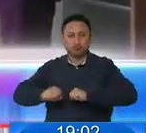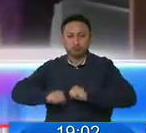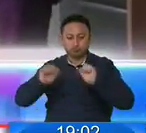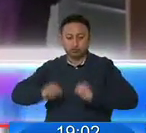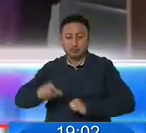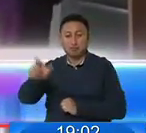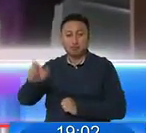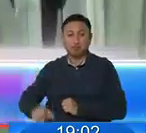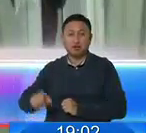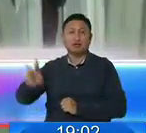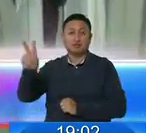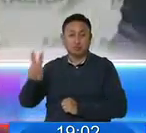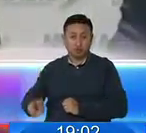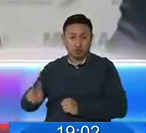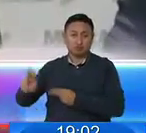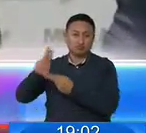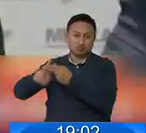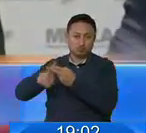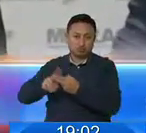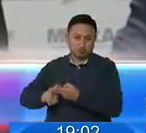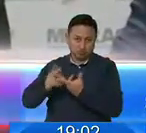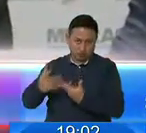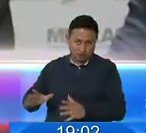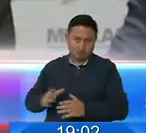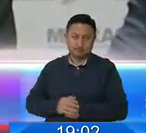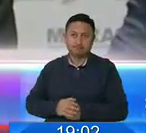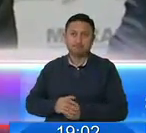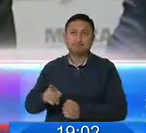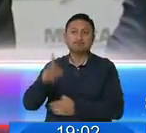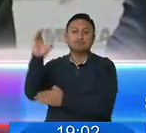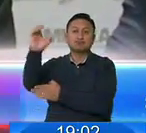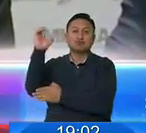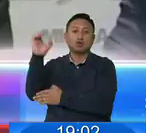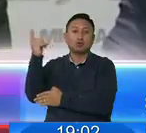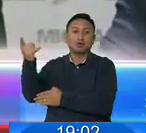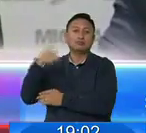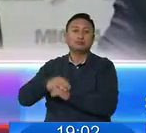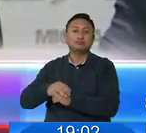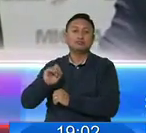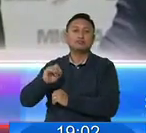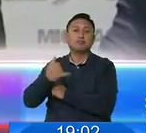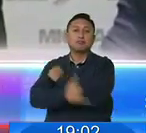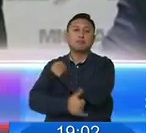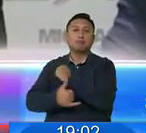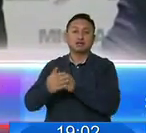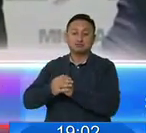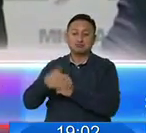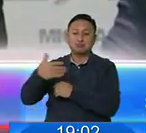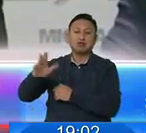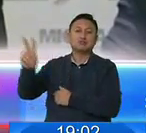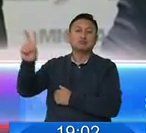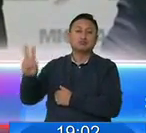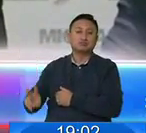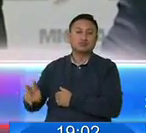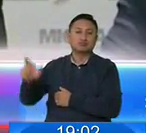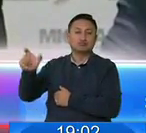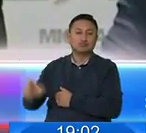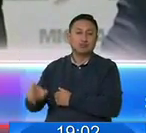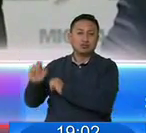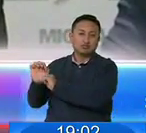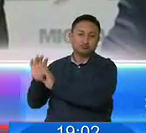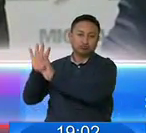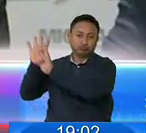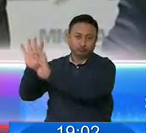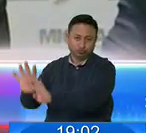los migrantes venezolanos. Colombia es el país que más migrantes venezolanos ha recibido